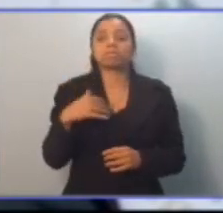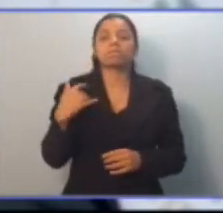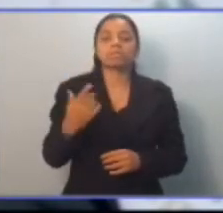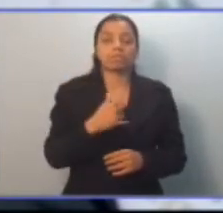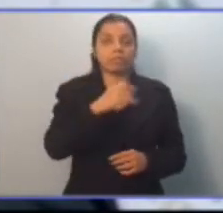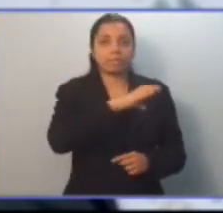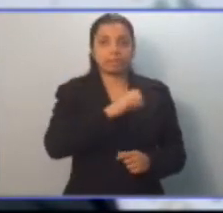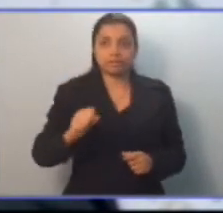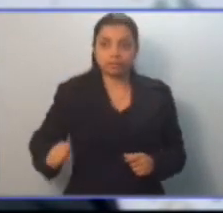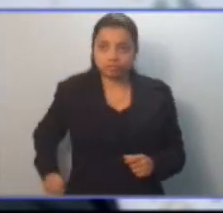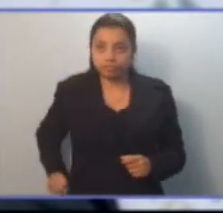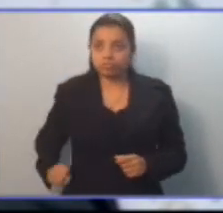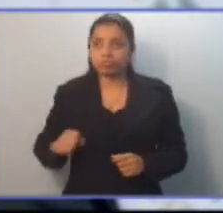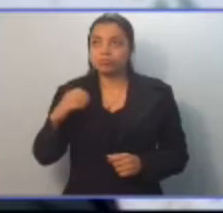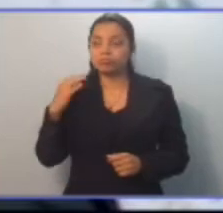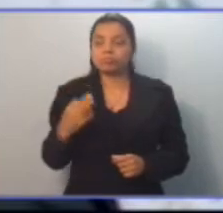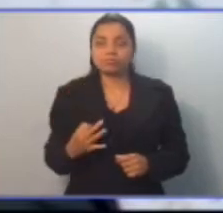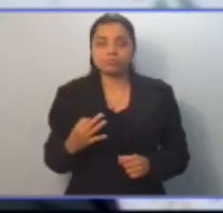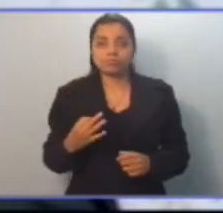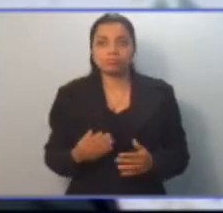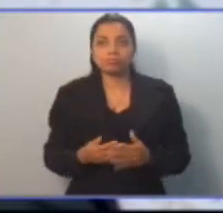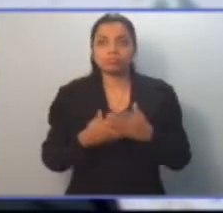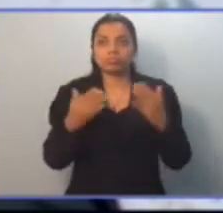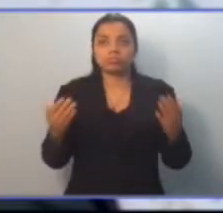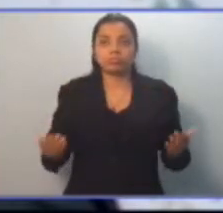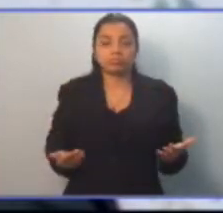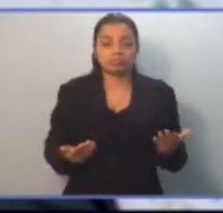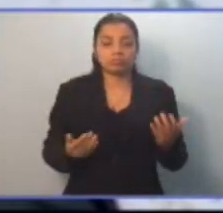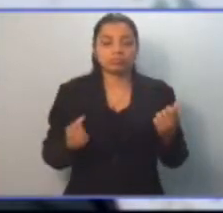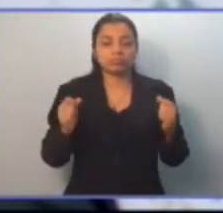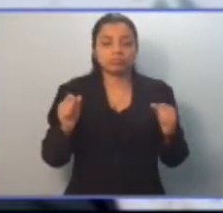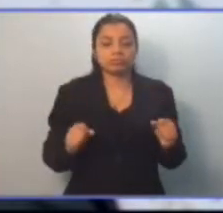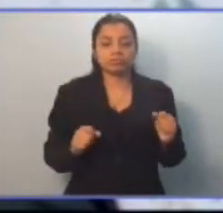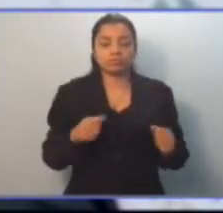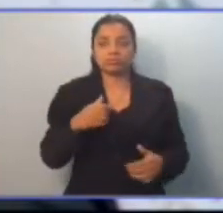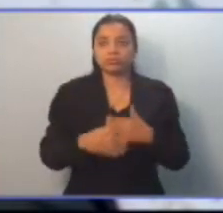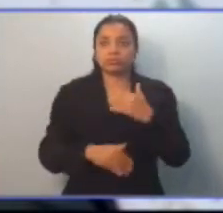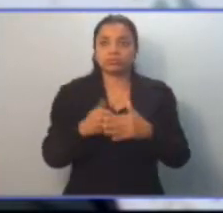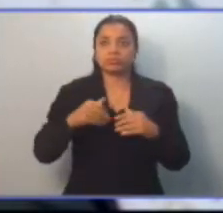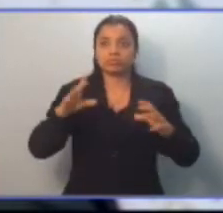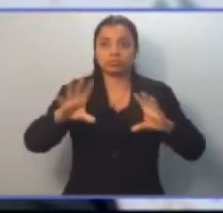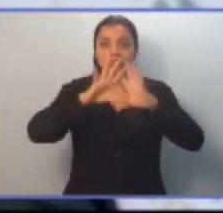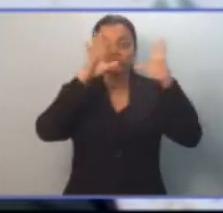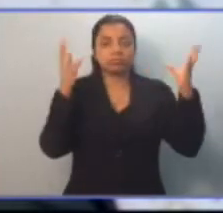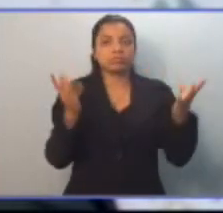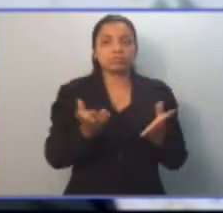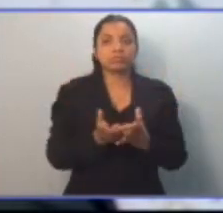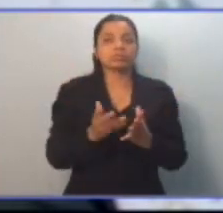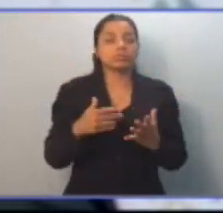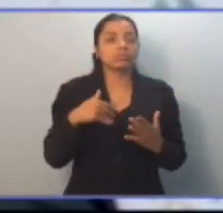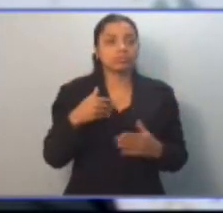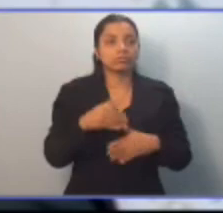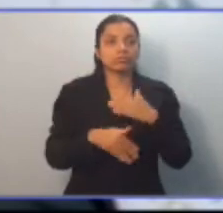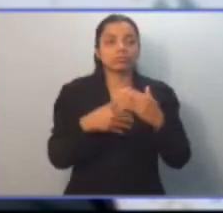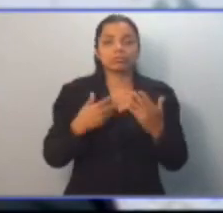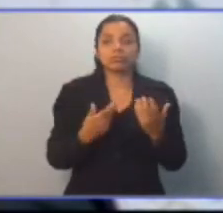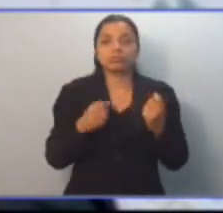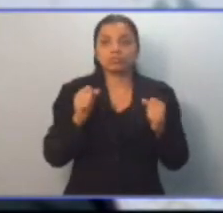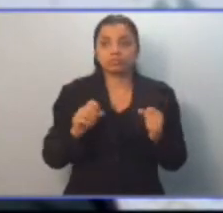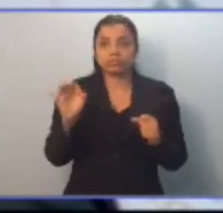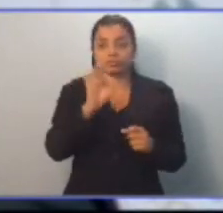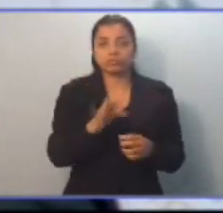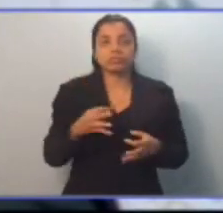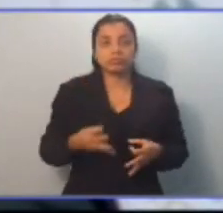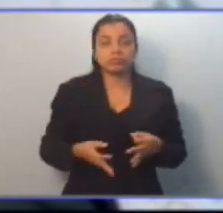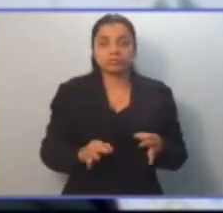país requerido debemos de llenar todos los parámetros internacionales para efecto de que esta entrega se haga de la mejor